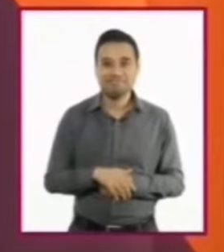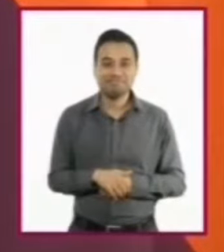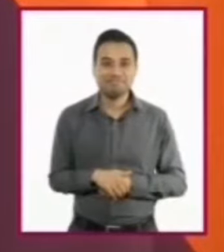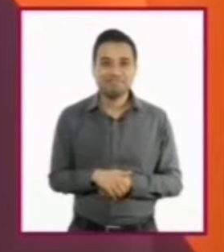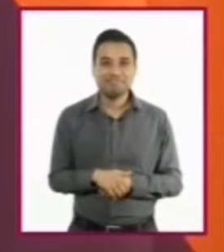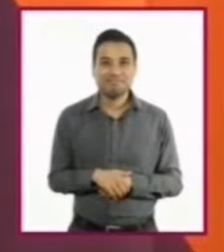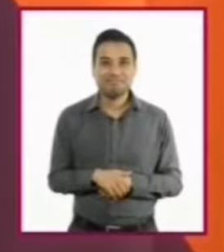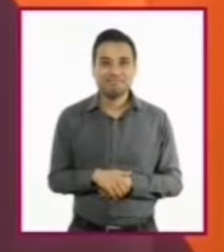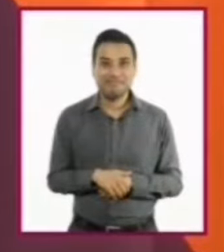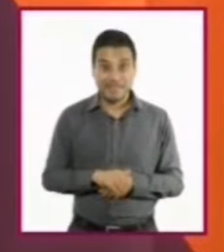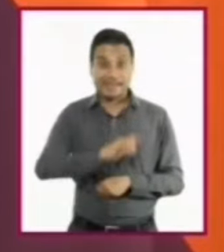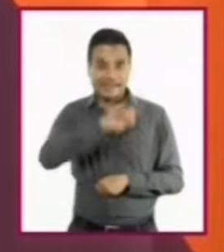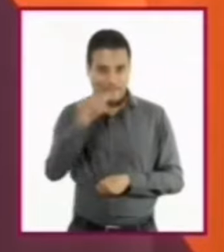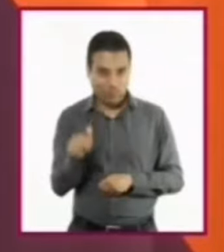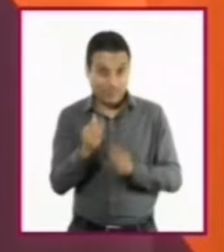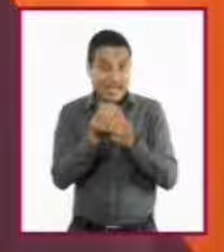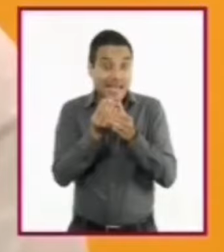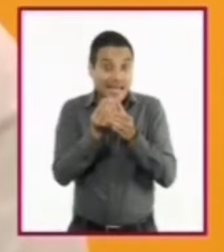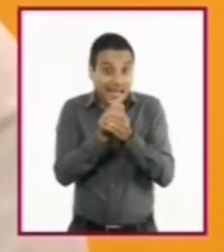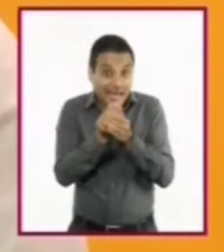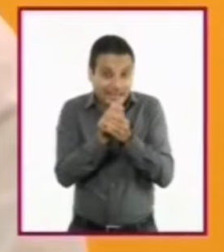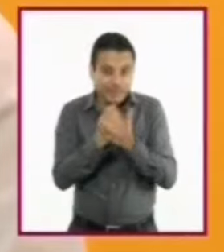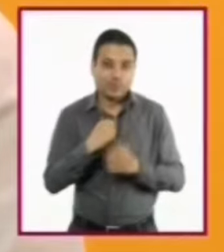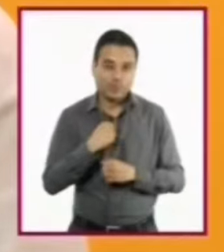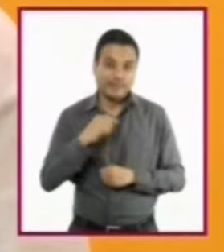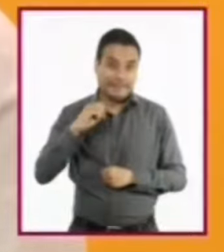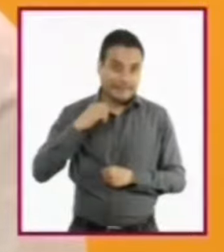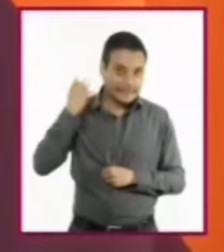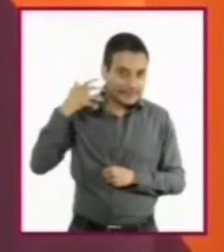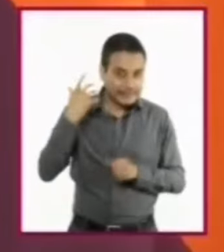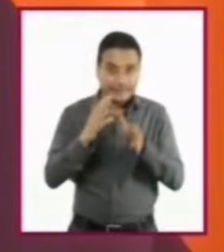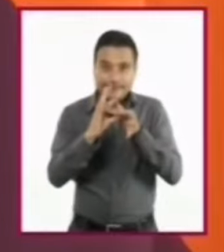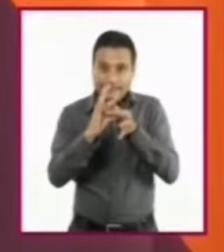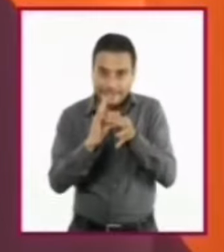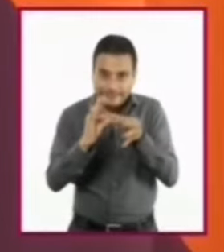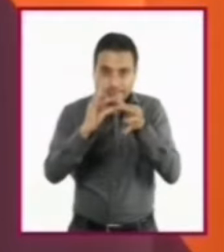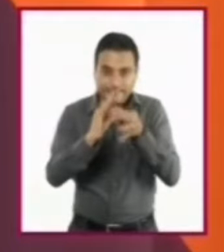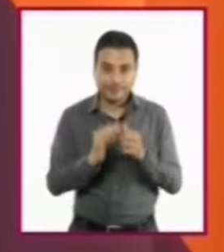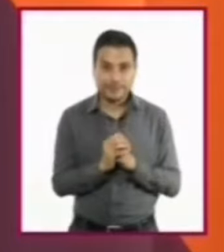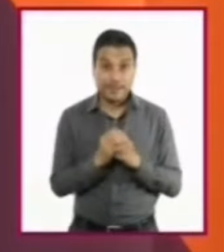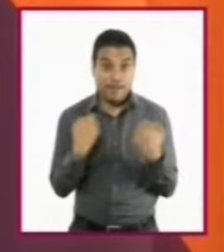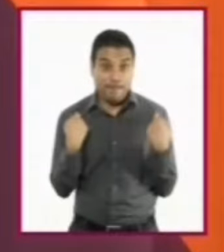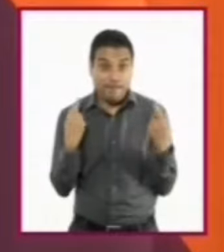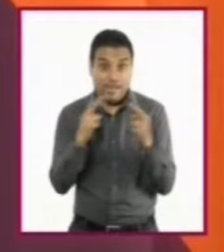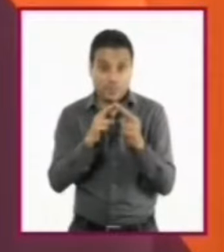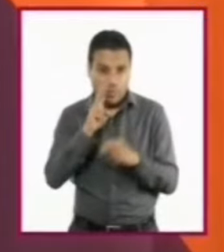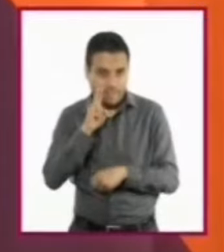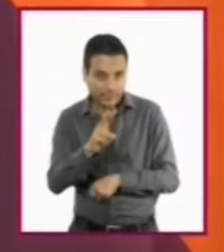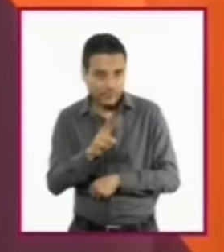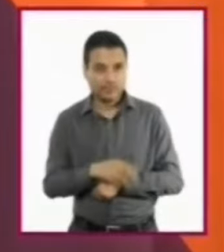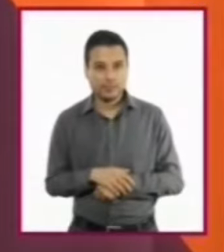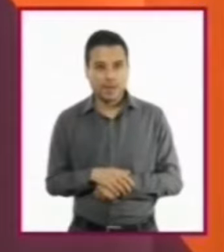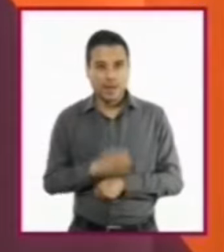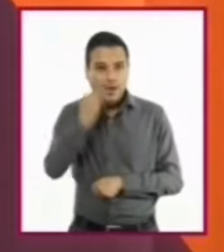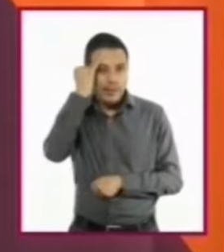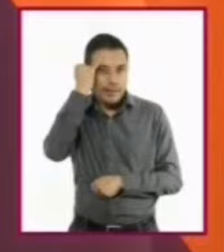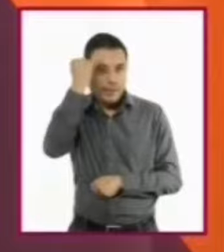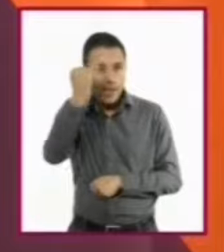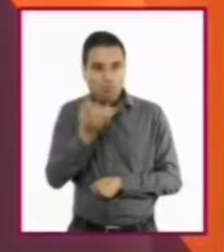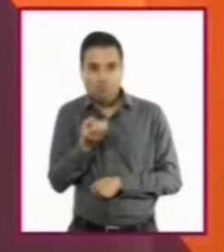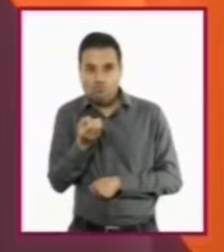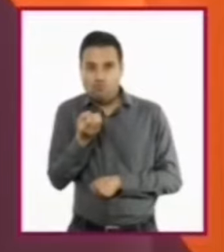Y que en clase hicieran una breve exposición donde su maestra o maestro iba aportando ideas para enriquecer